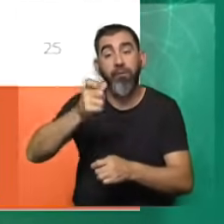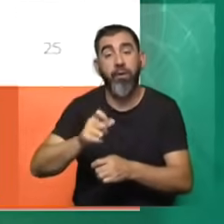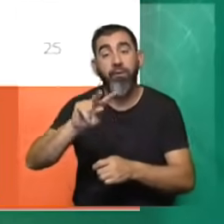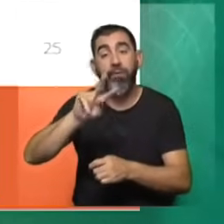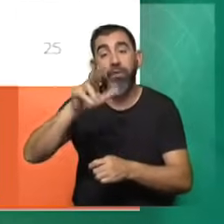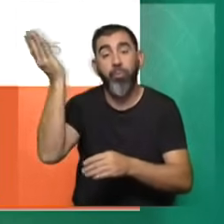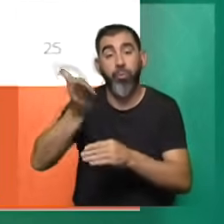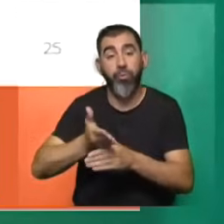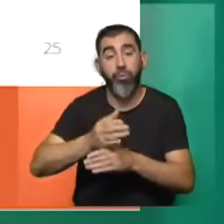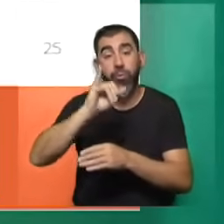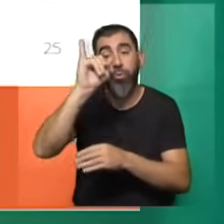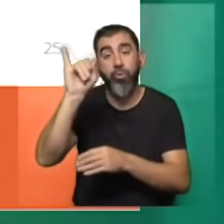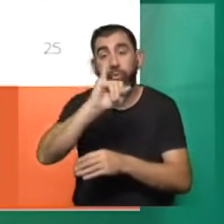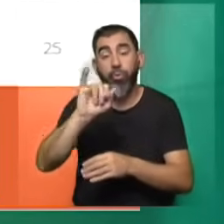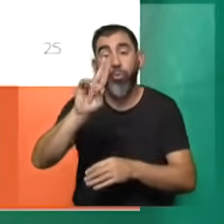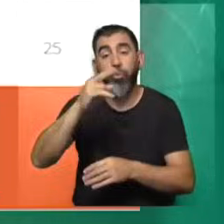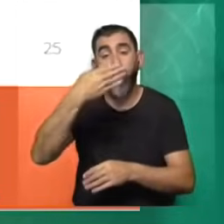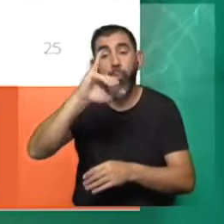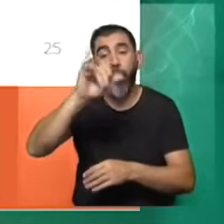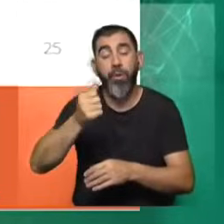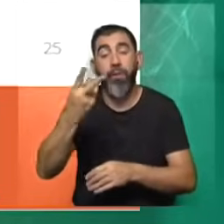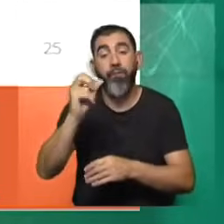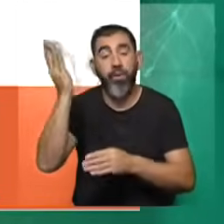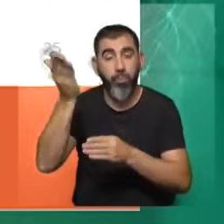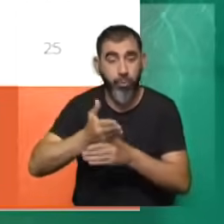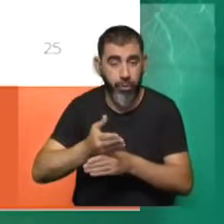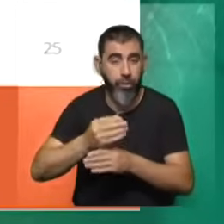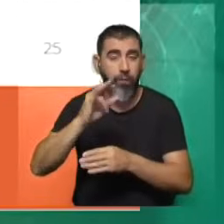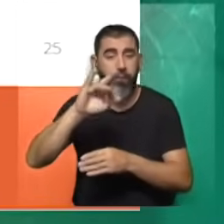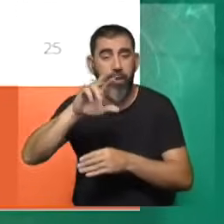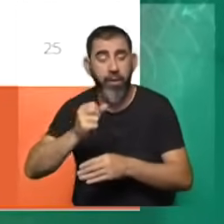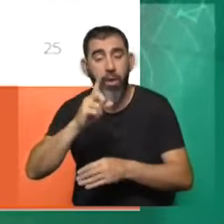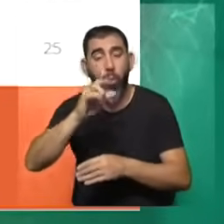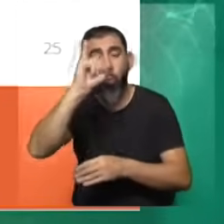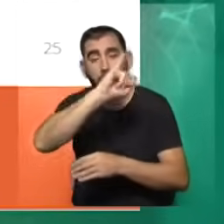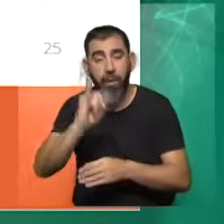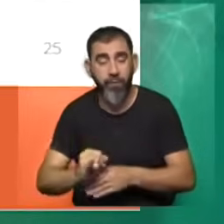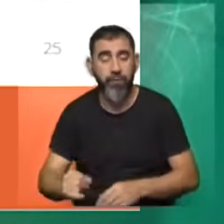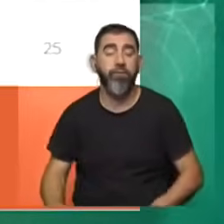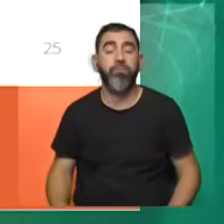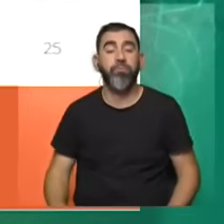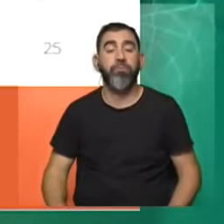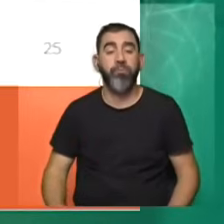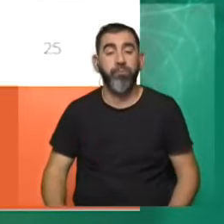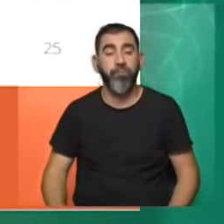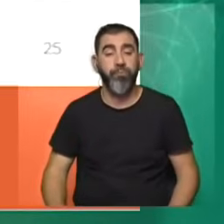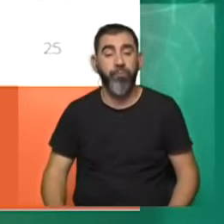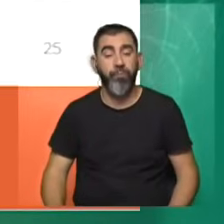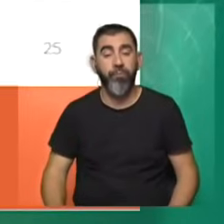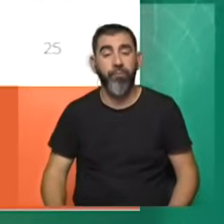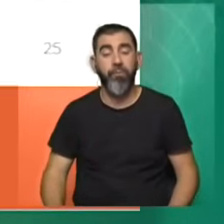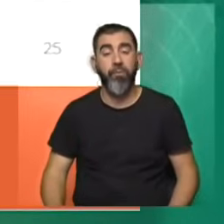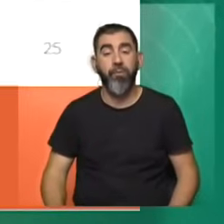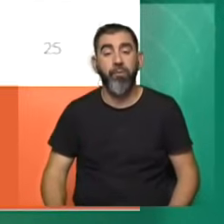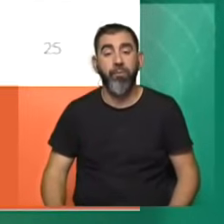el 23 seguido por Gustavo subía tabar Viera y Gabriel gurméndez con 20 19 y 13 por